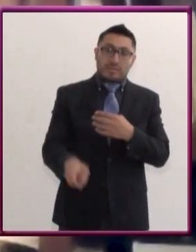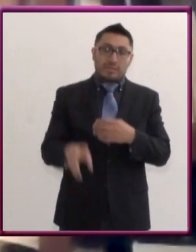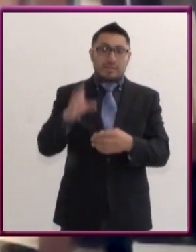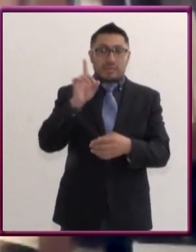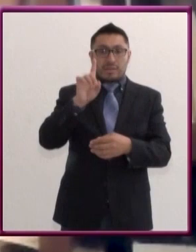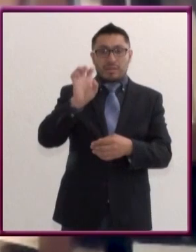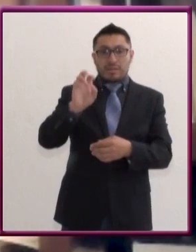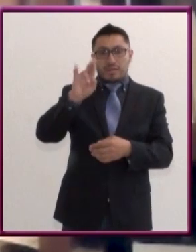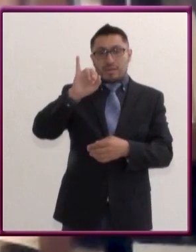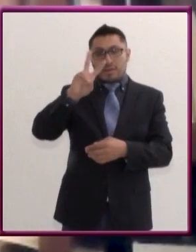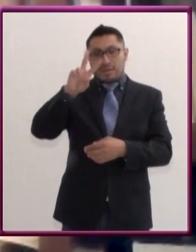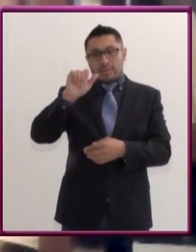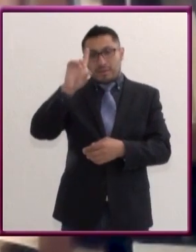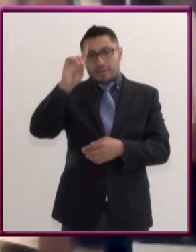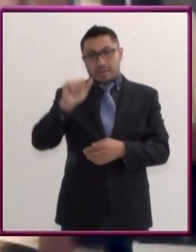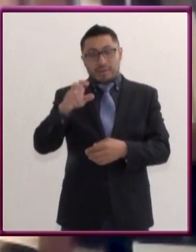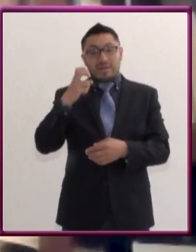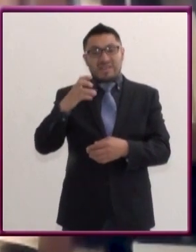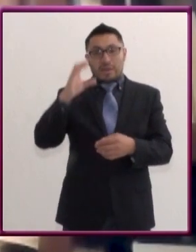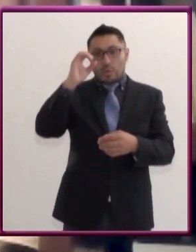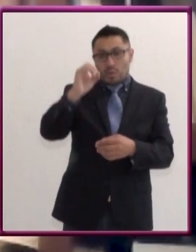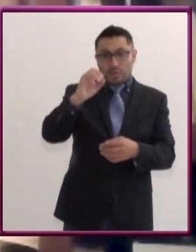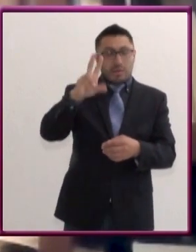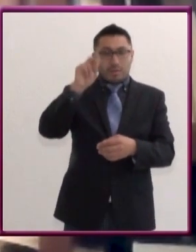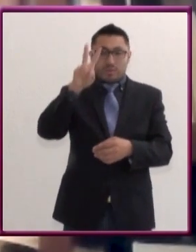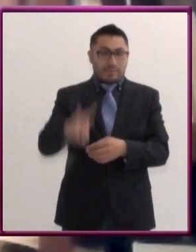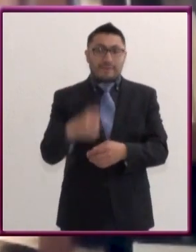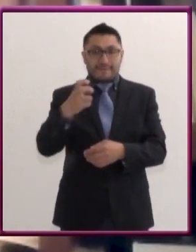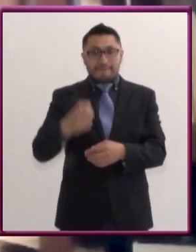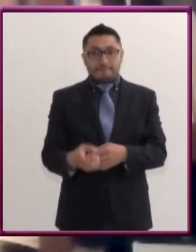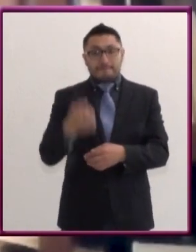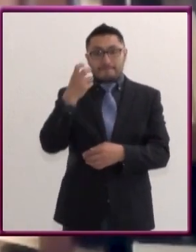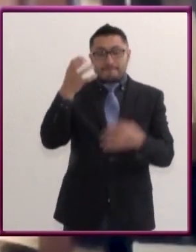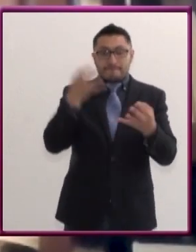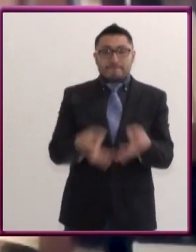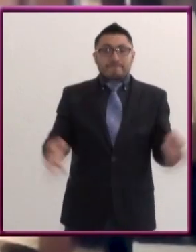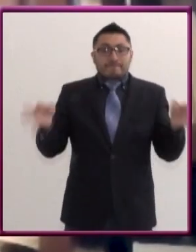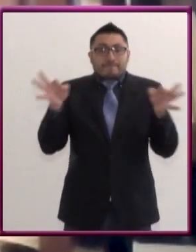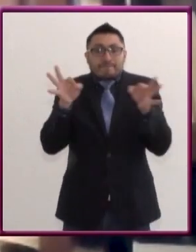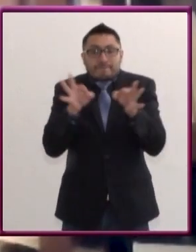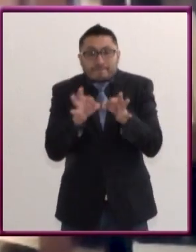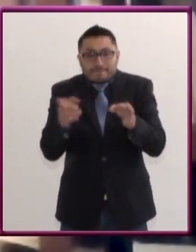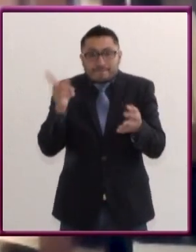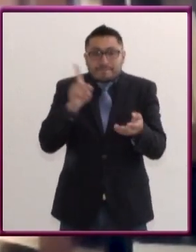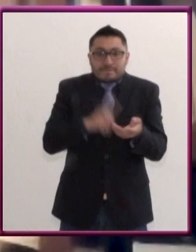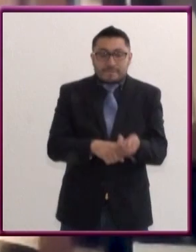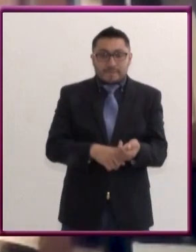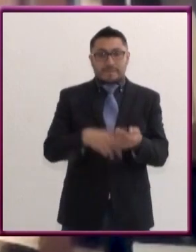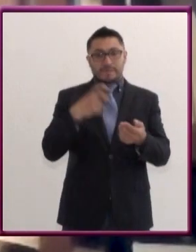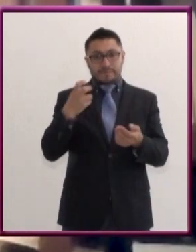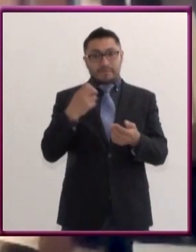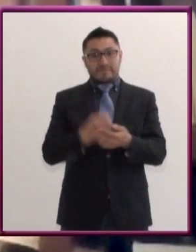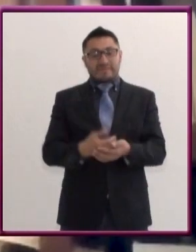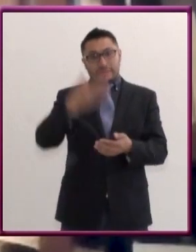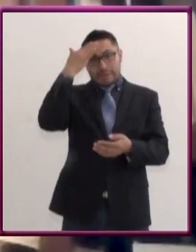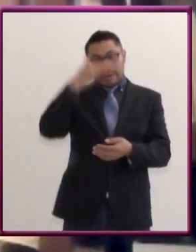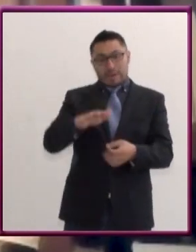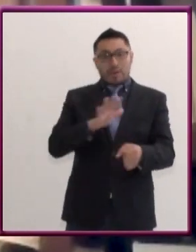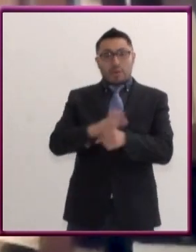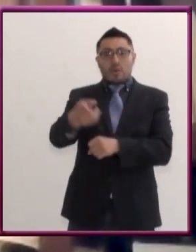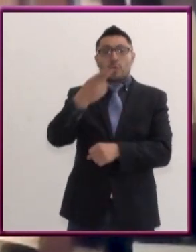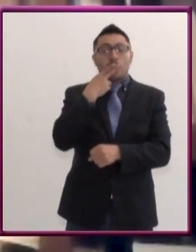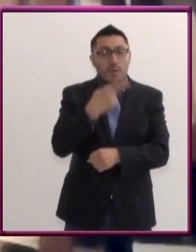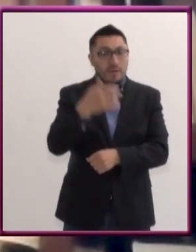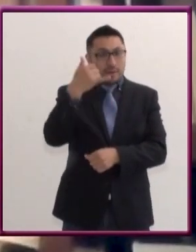que la derivada del seno fuese el coseno. No sería cierto eso. Y eso es fundamental en el desarrollo de las funciones